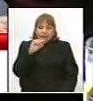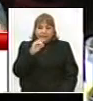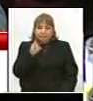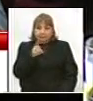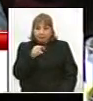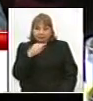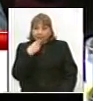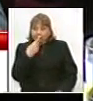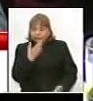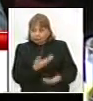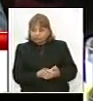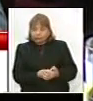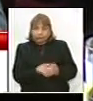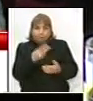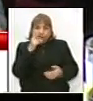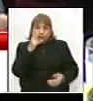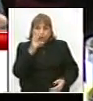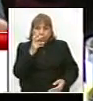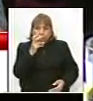vemos el artículo 206,